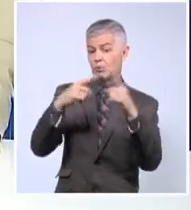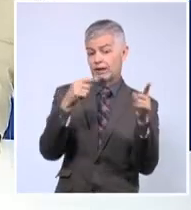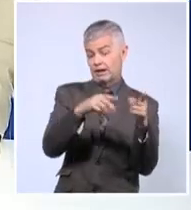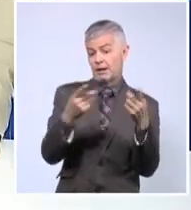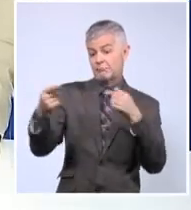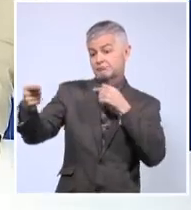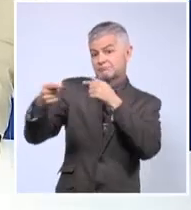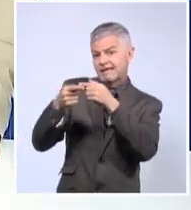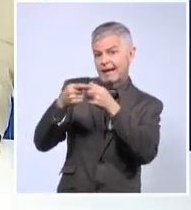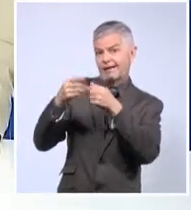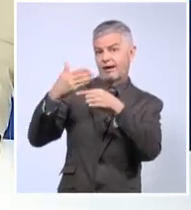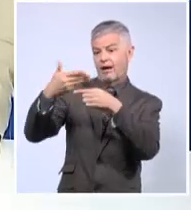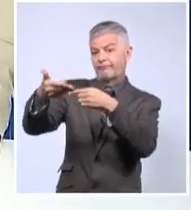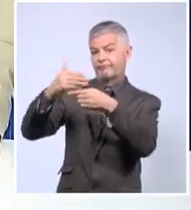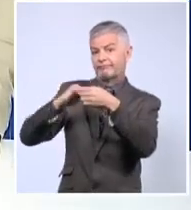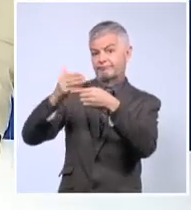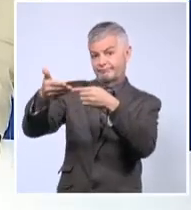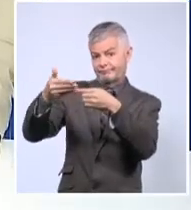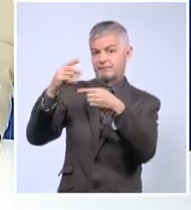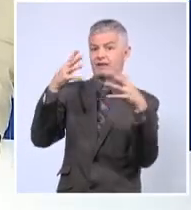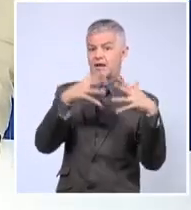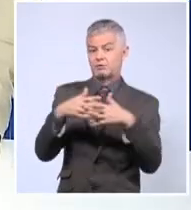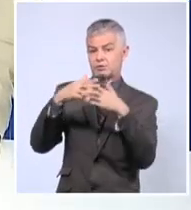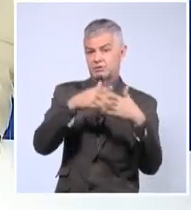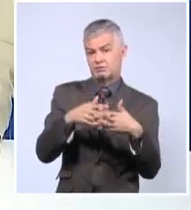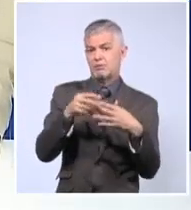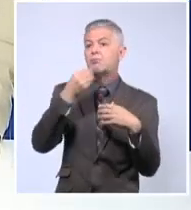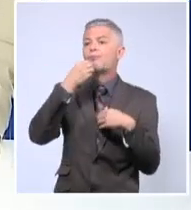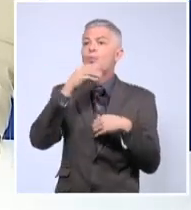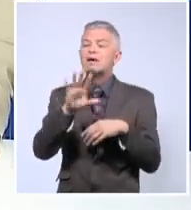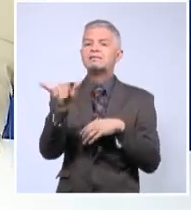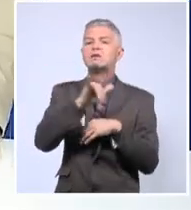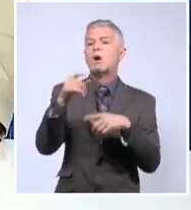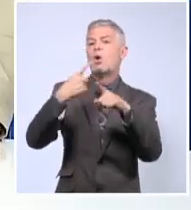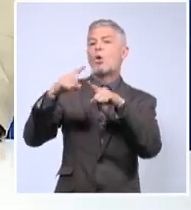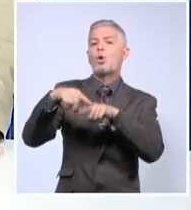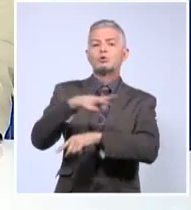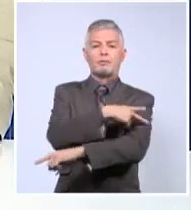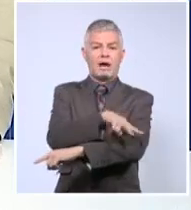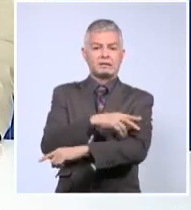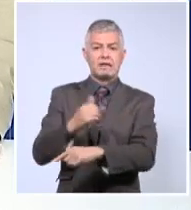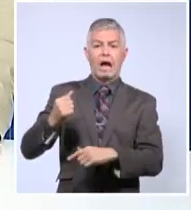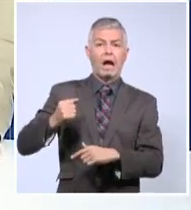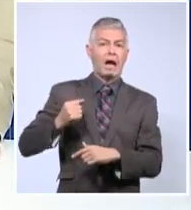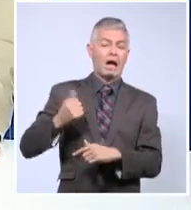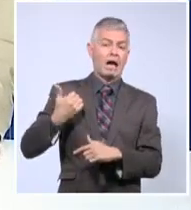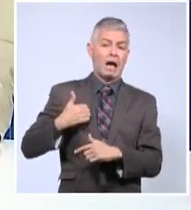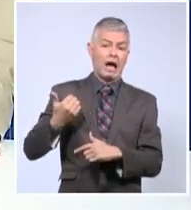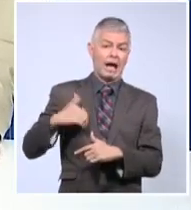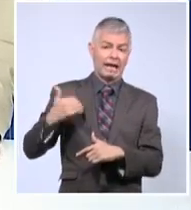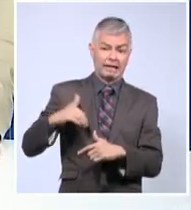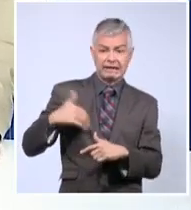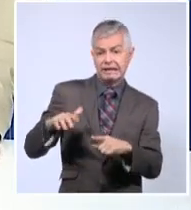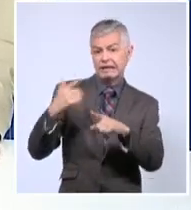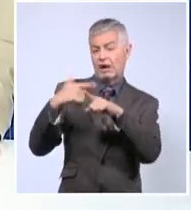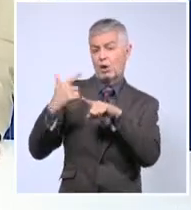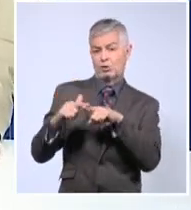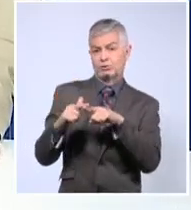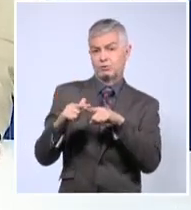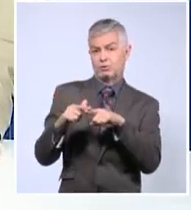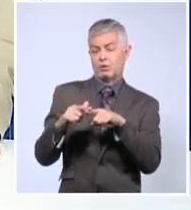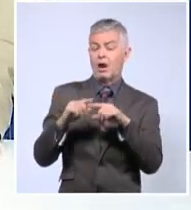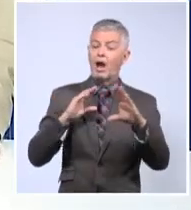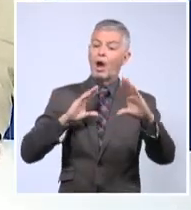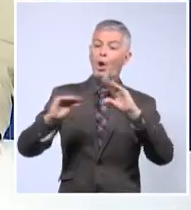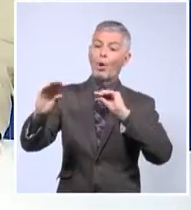así podría pasar con muchos otros, por ejemplo, con Argentina y otras naciones. Una posible negociación con Venezuela, bueno, sería